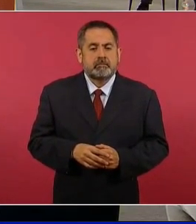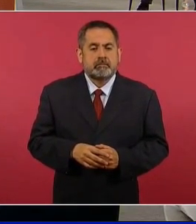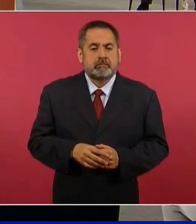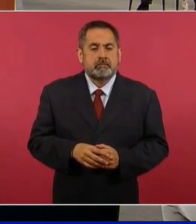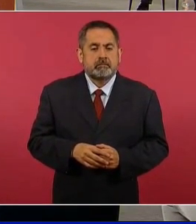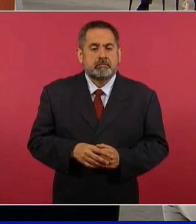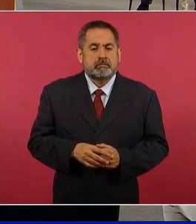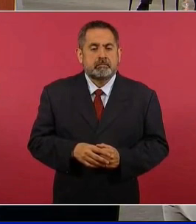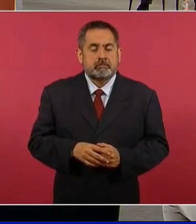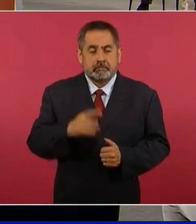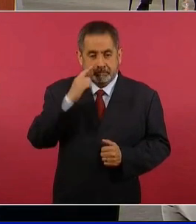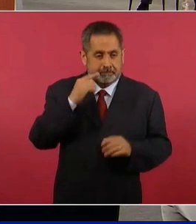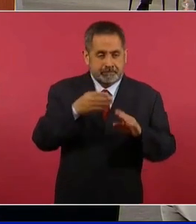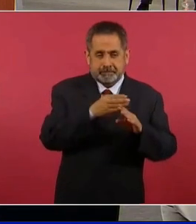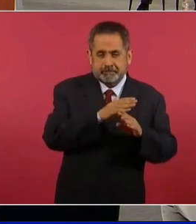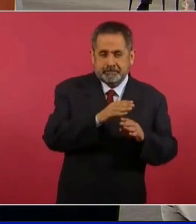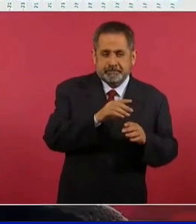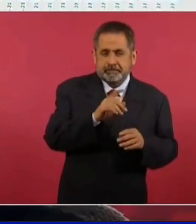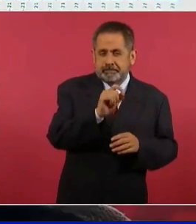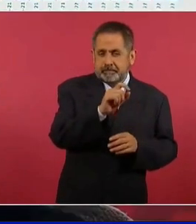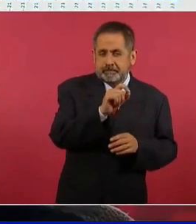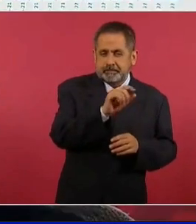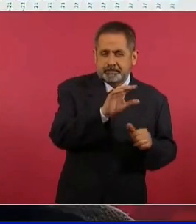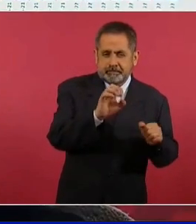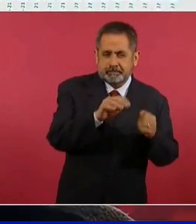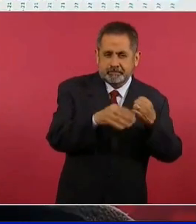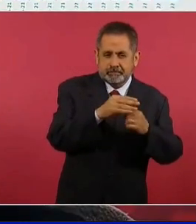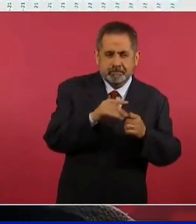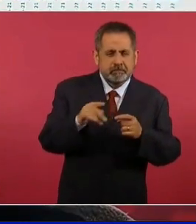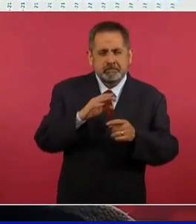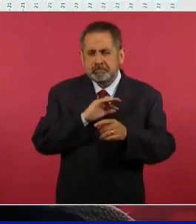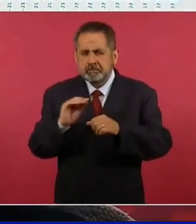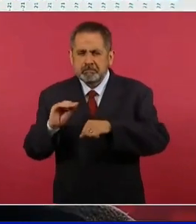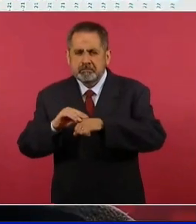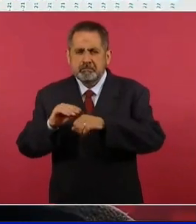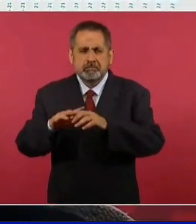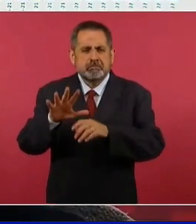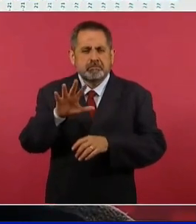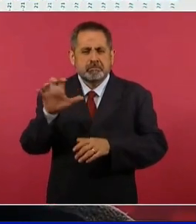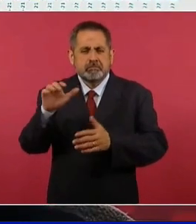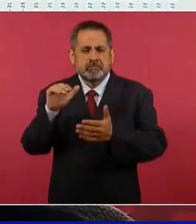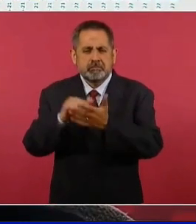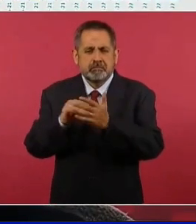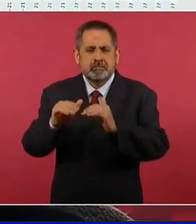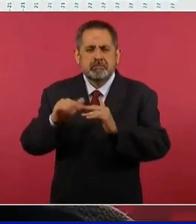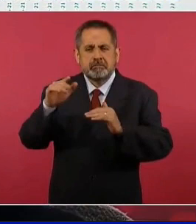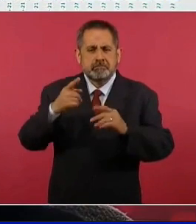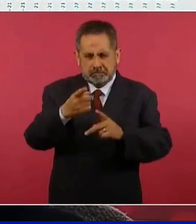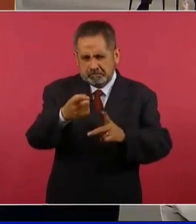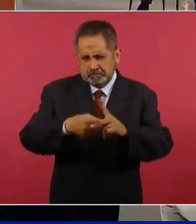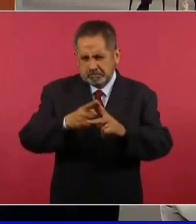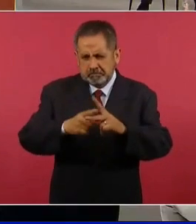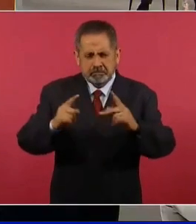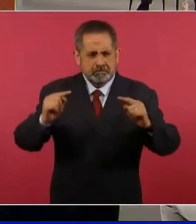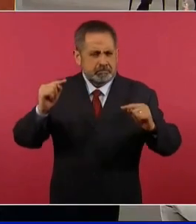A 20,614, pues sí son como 500,000. Saquen la cuenta.